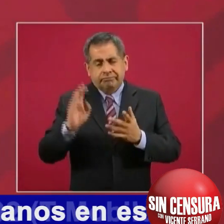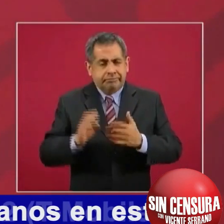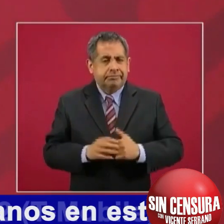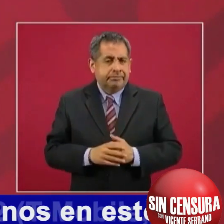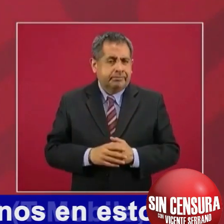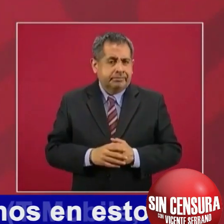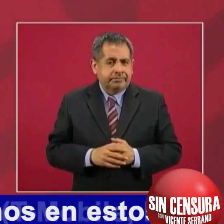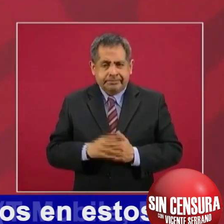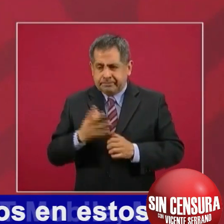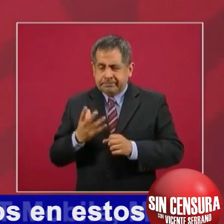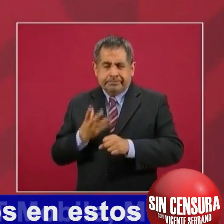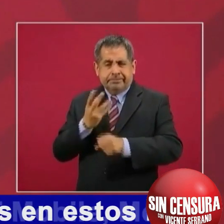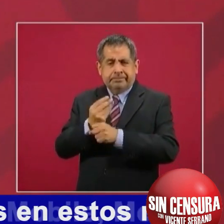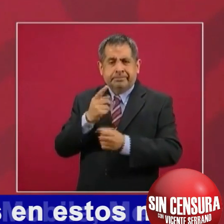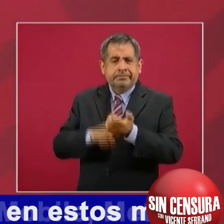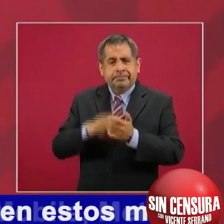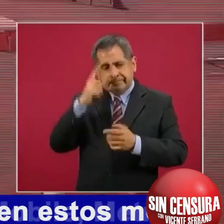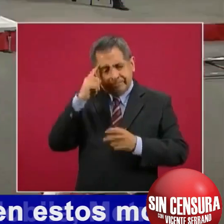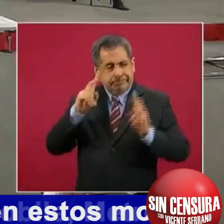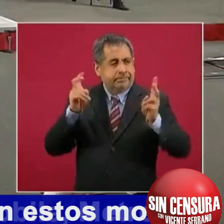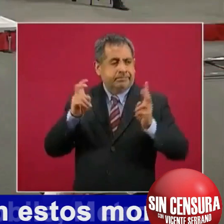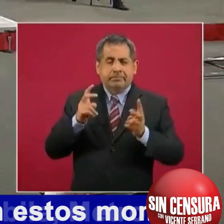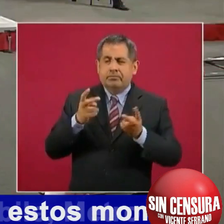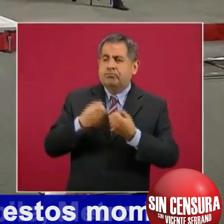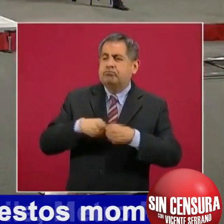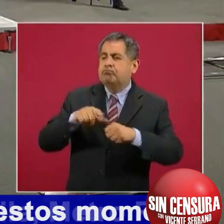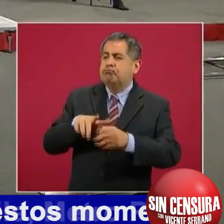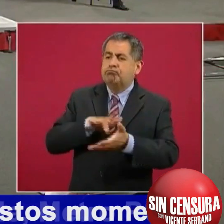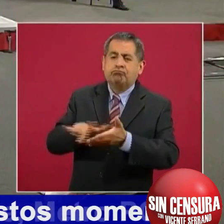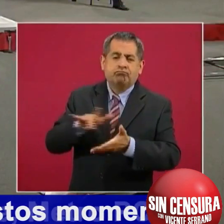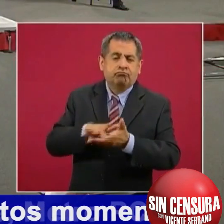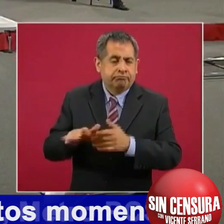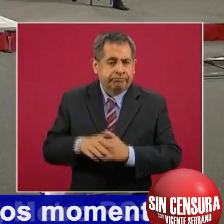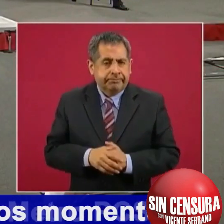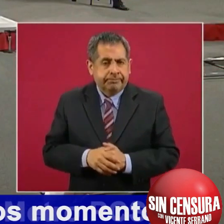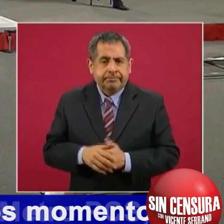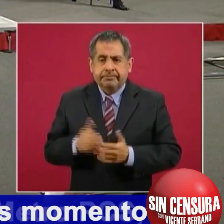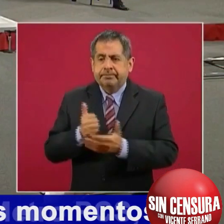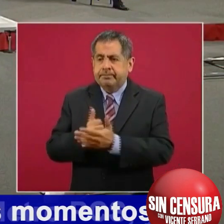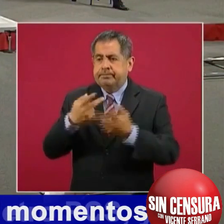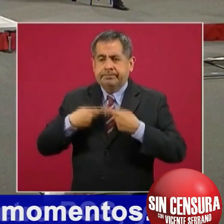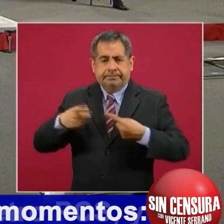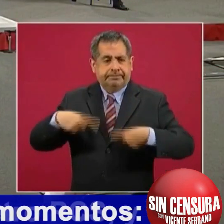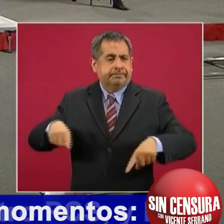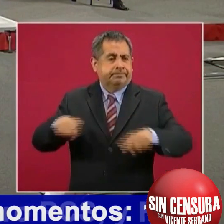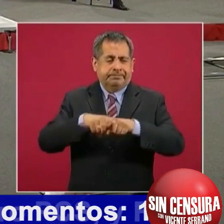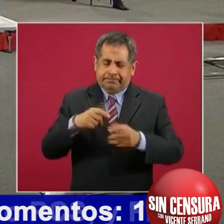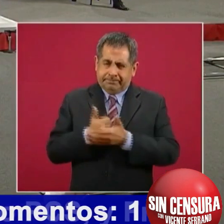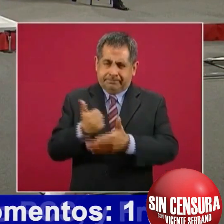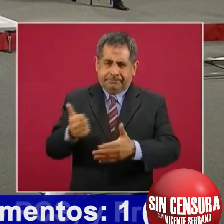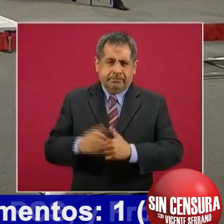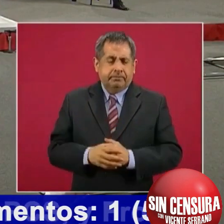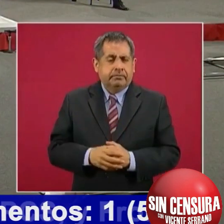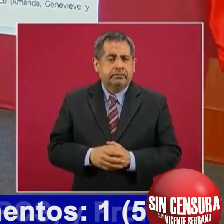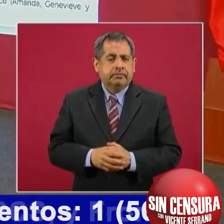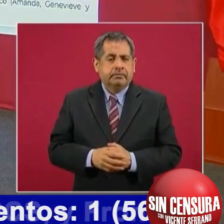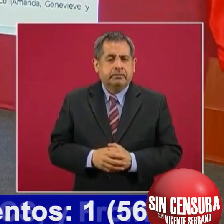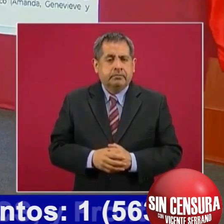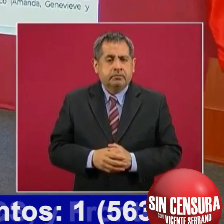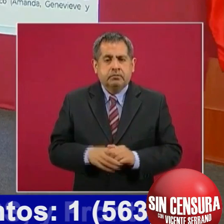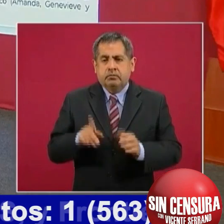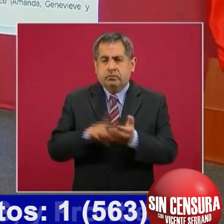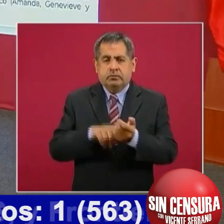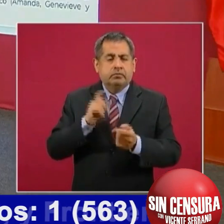el reforzar más el programa social, ayudar más a la gente de lo que ya